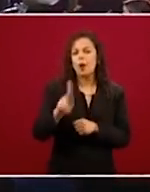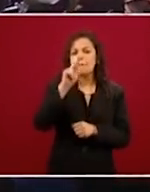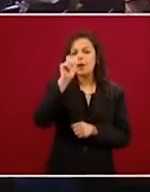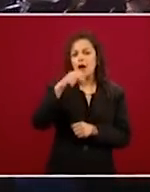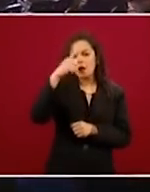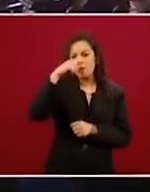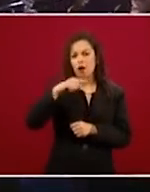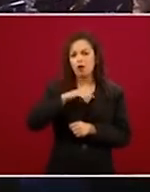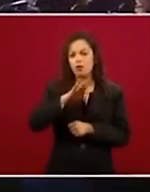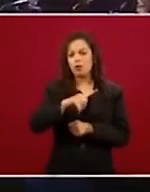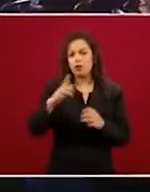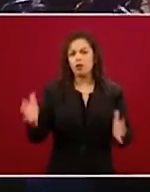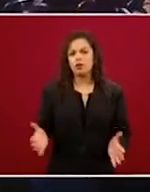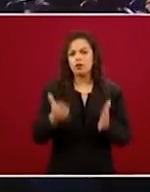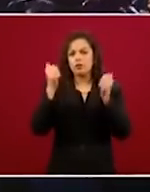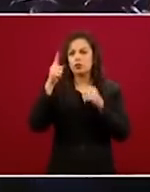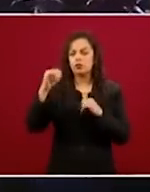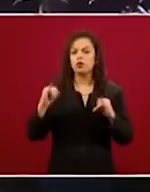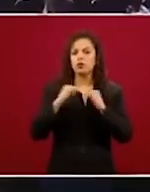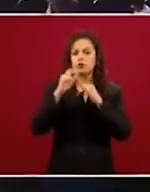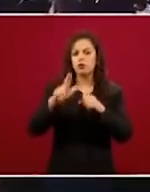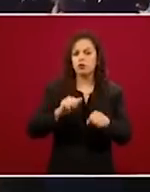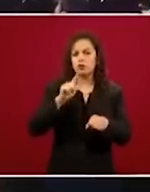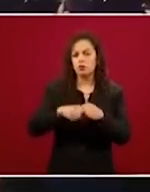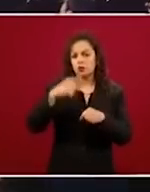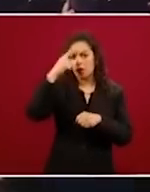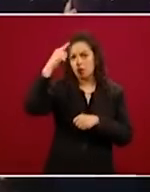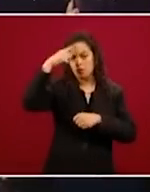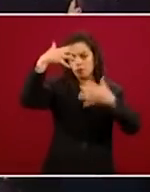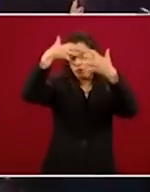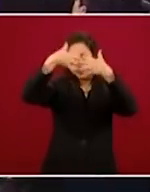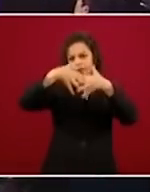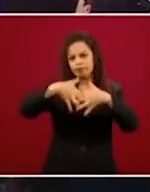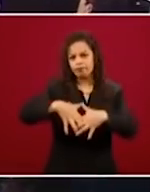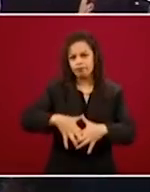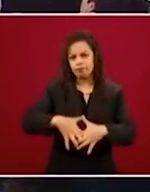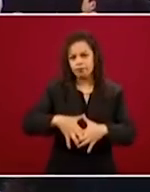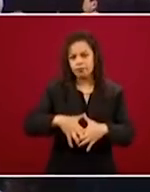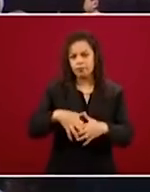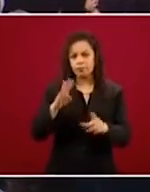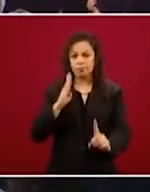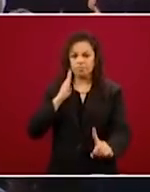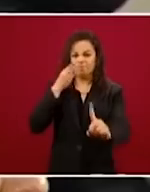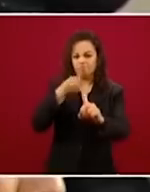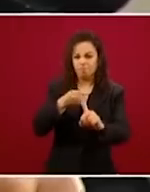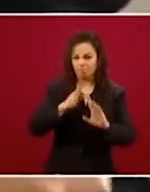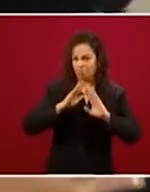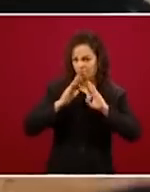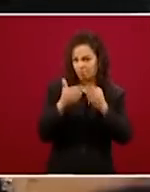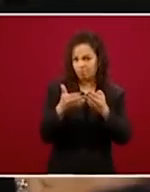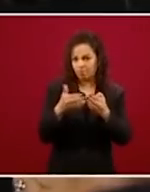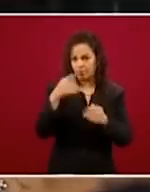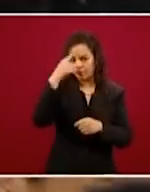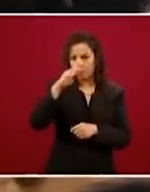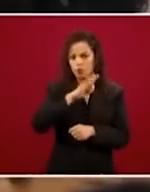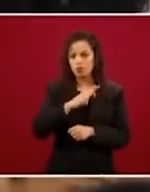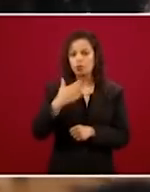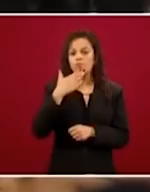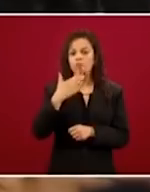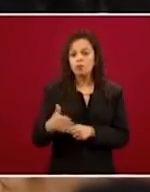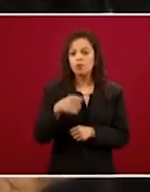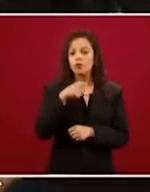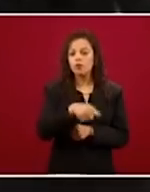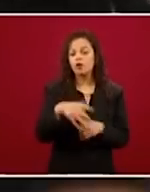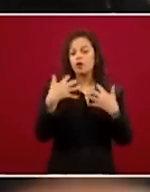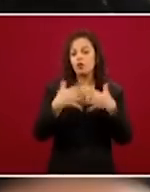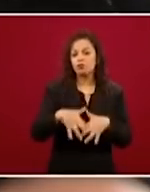instituto nacional de neurología específicamente para que vuelva a funcionar como lo que era un